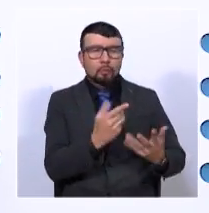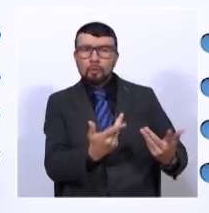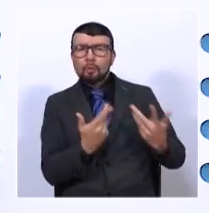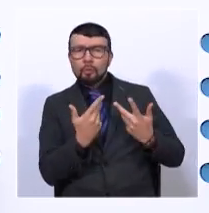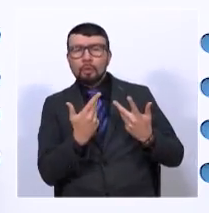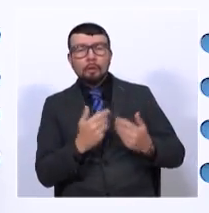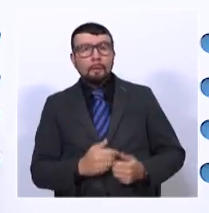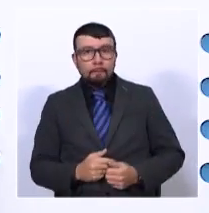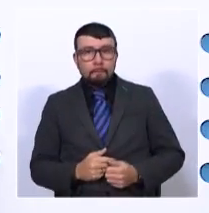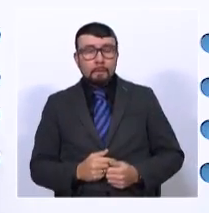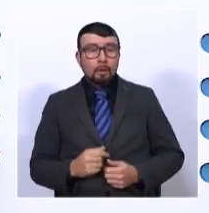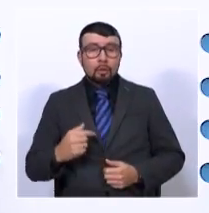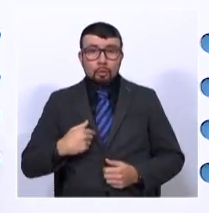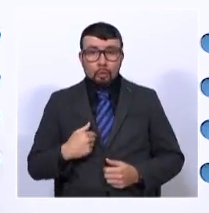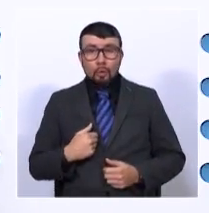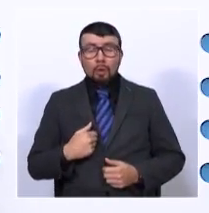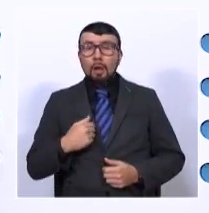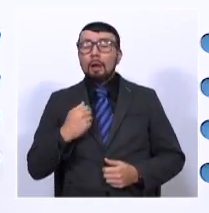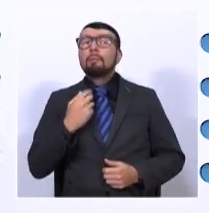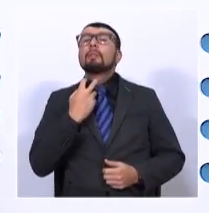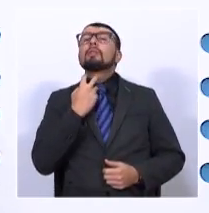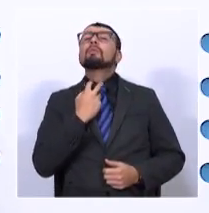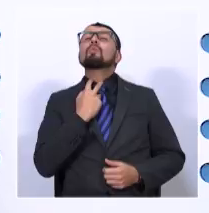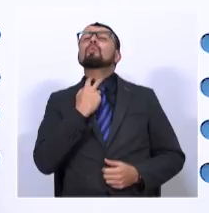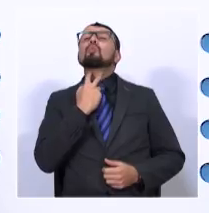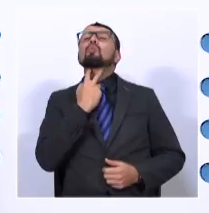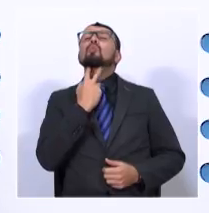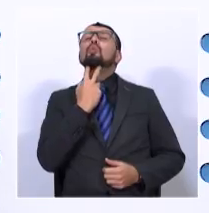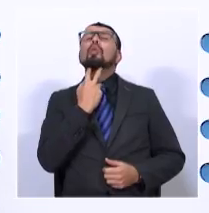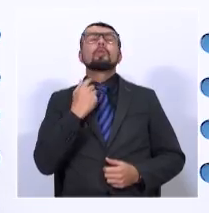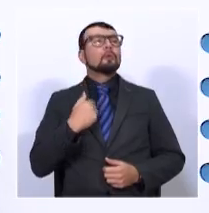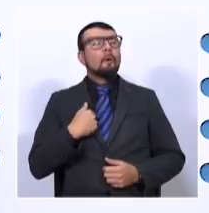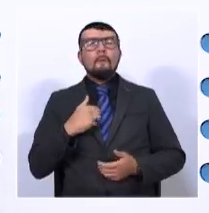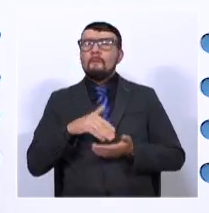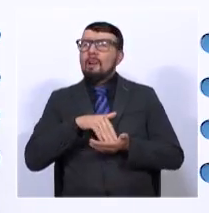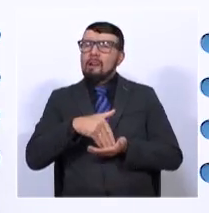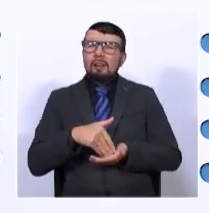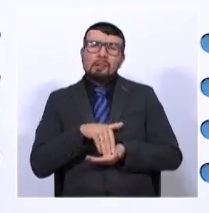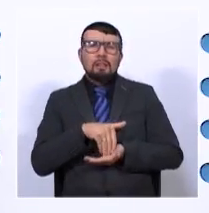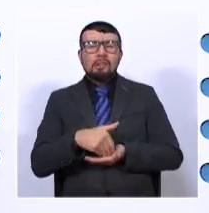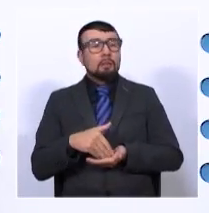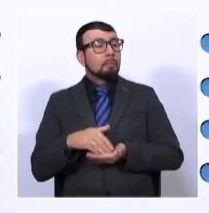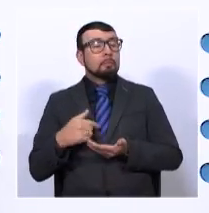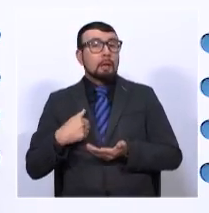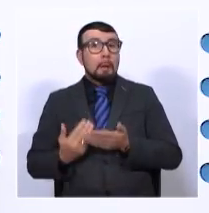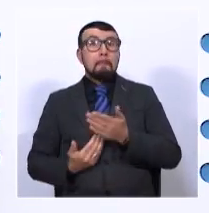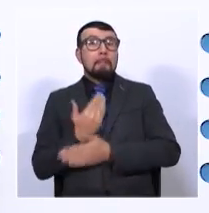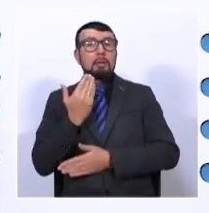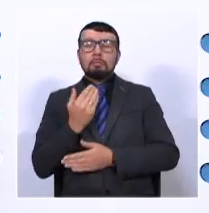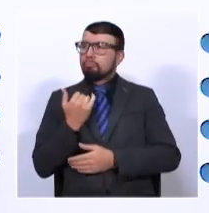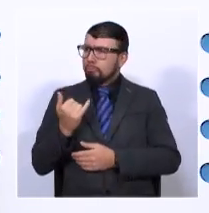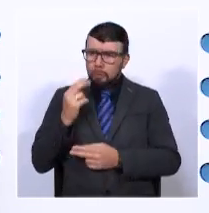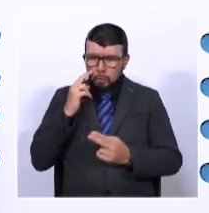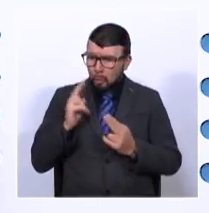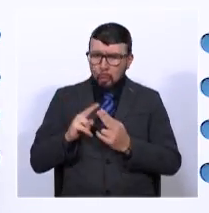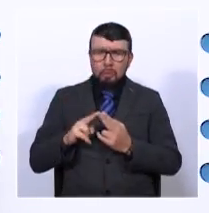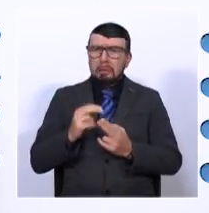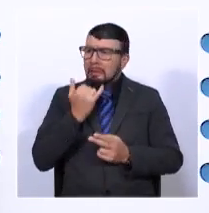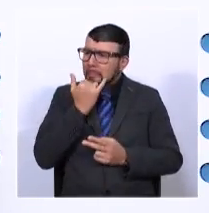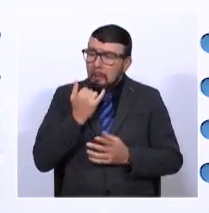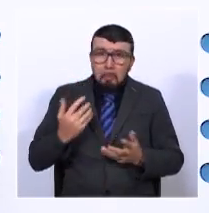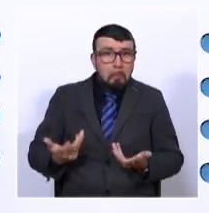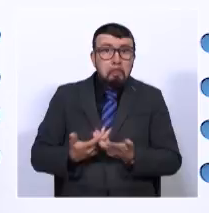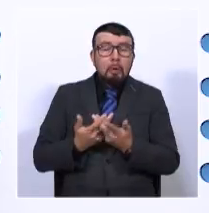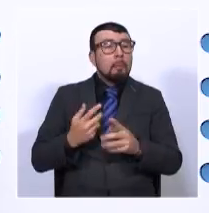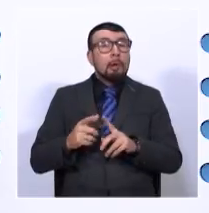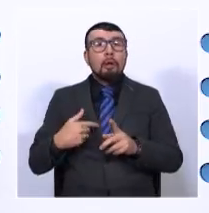hoy Perdí la fuerza en mis cuerdas bucales. Inicialmente se desconocía la causa. Resulta que